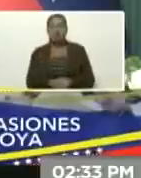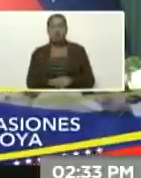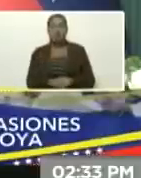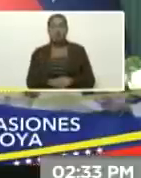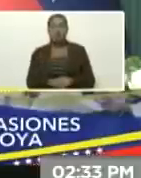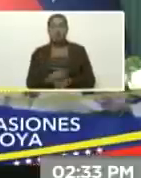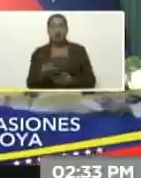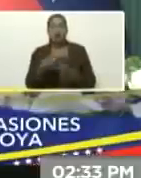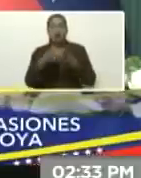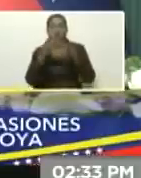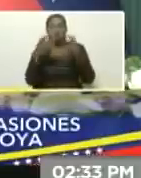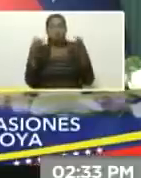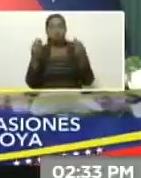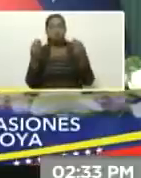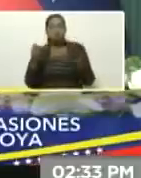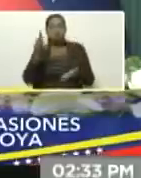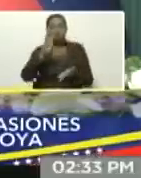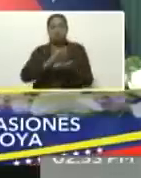Multicéntrico.